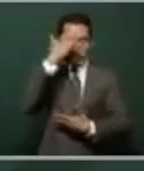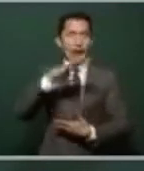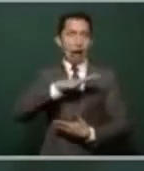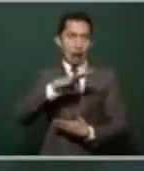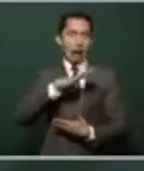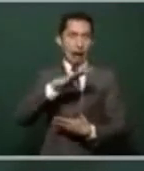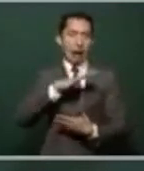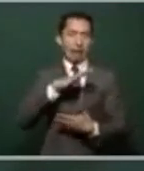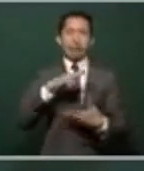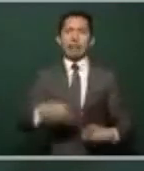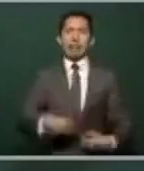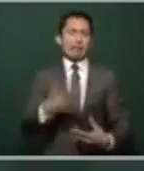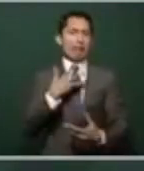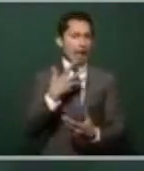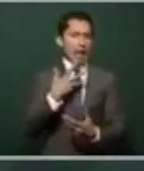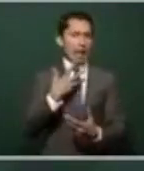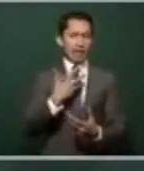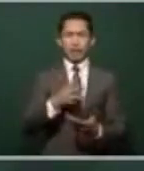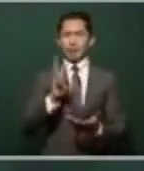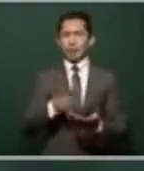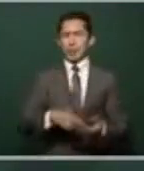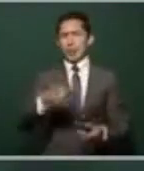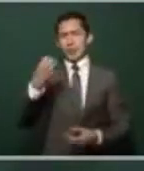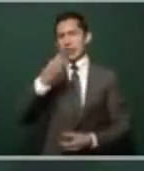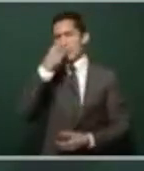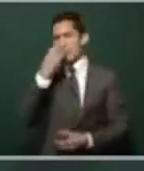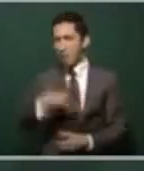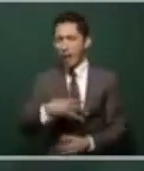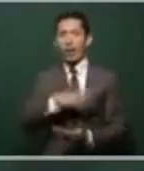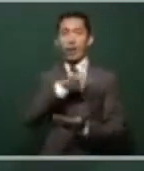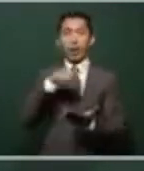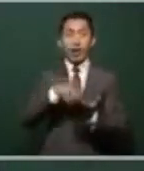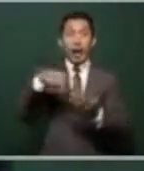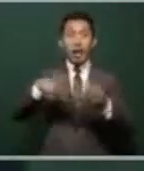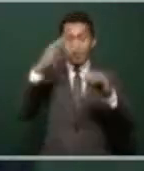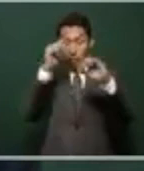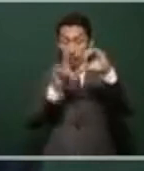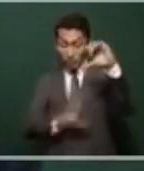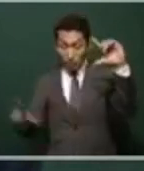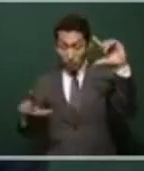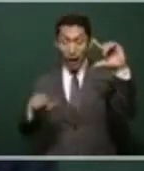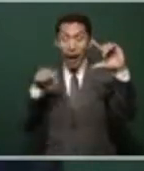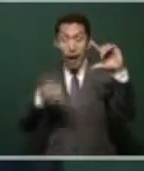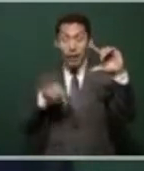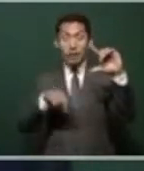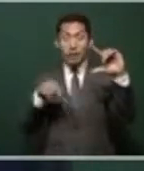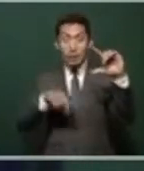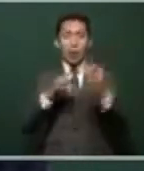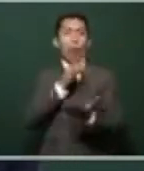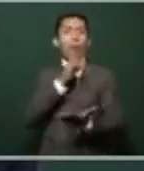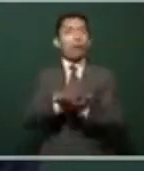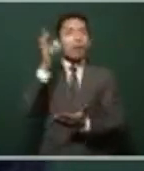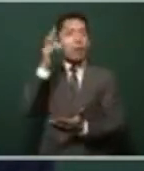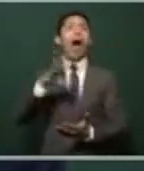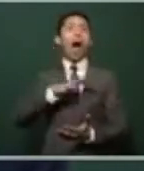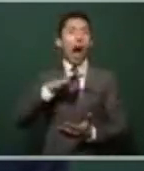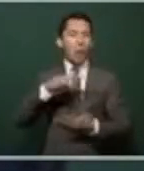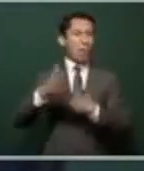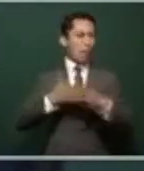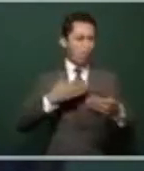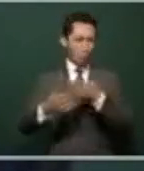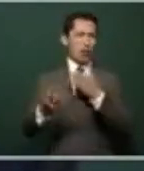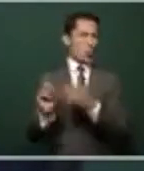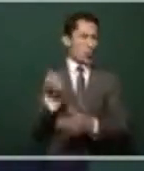sistema de Big Data será el único estado de la República por el momento, esperando que lo repliquemos en todo el